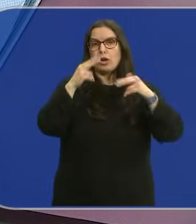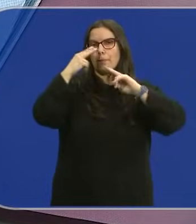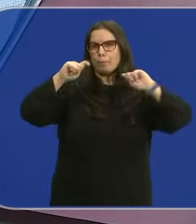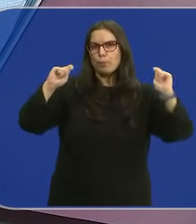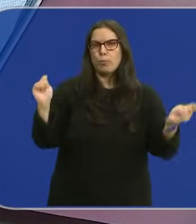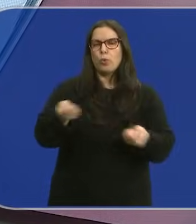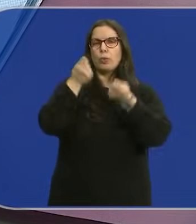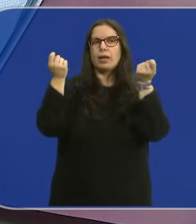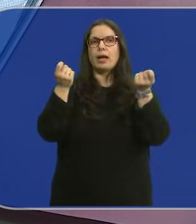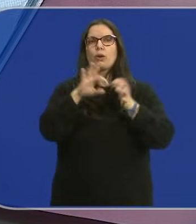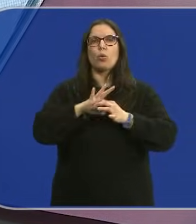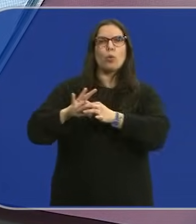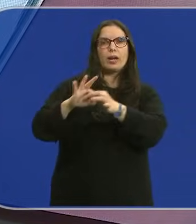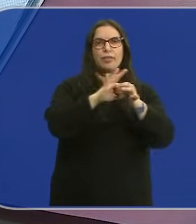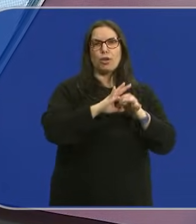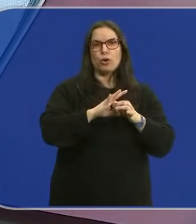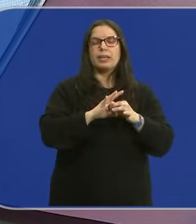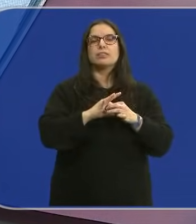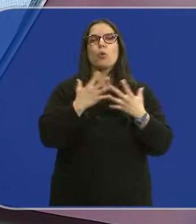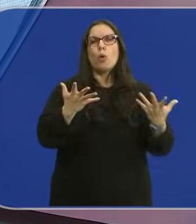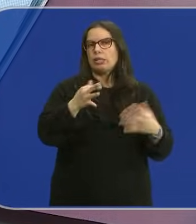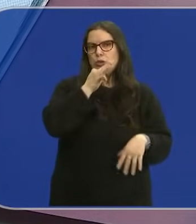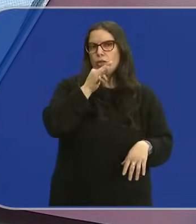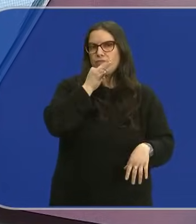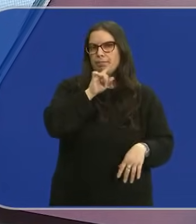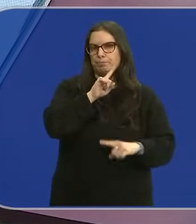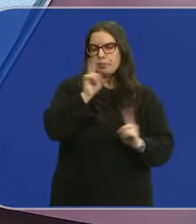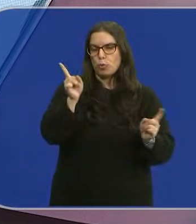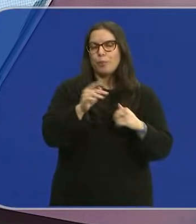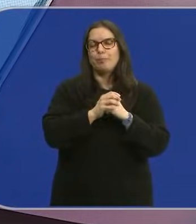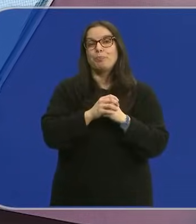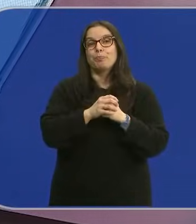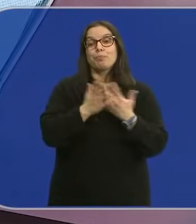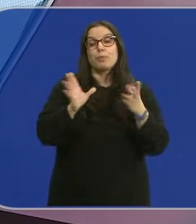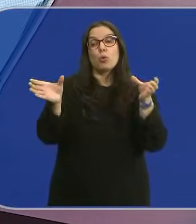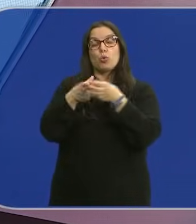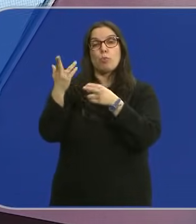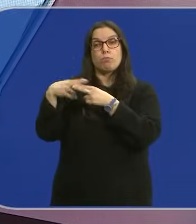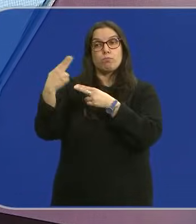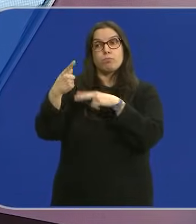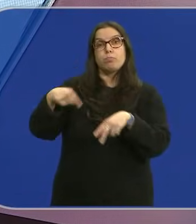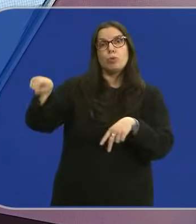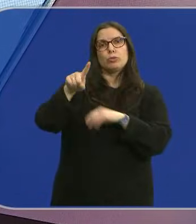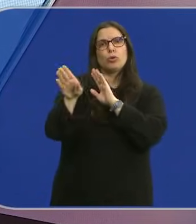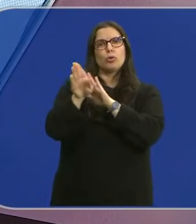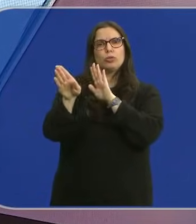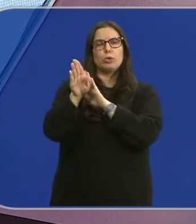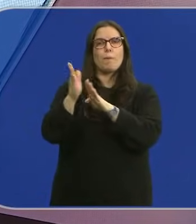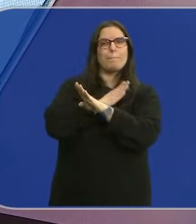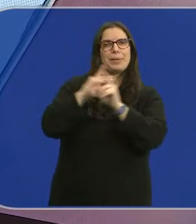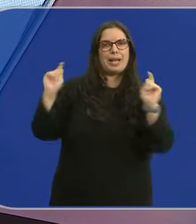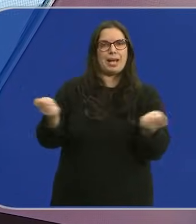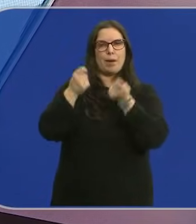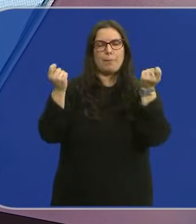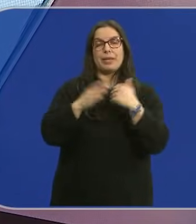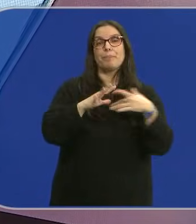publicado todavía qué coaliciones concurren a los comicios. Y mientras tanto, los partidos políticos continúan con su